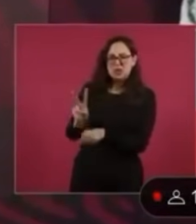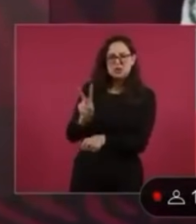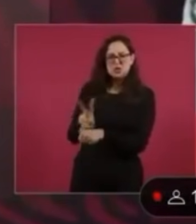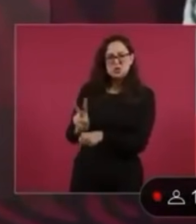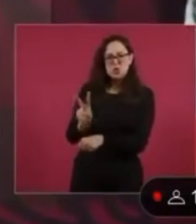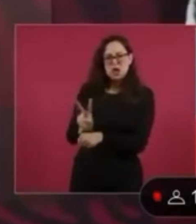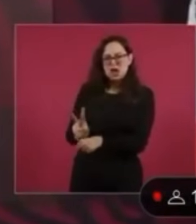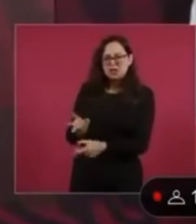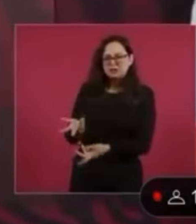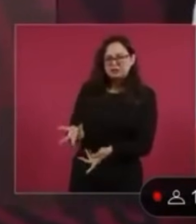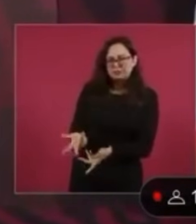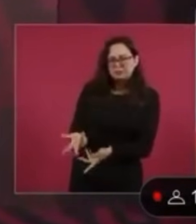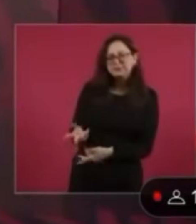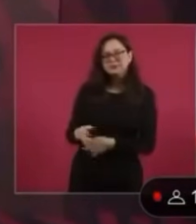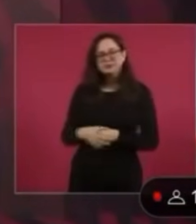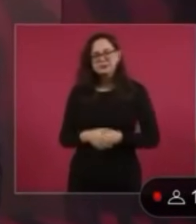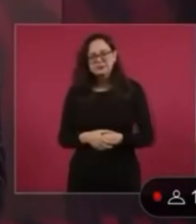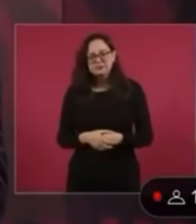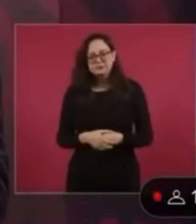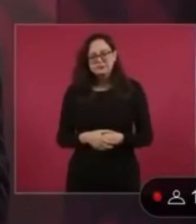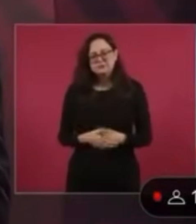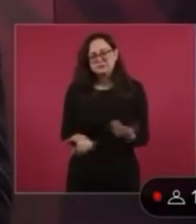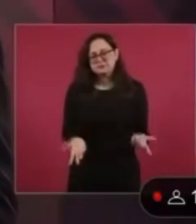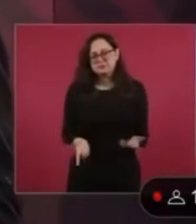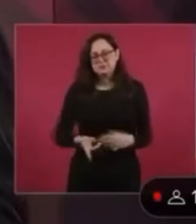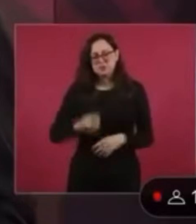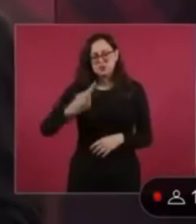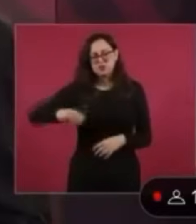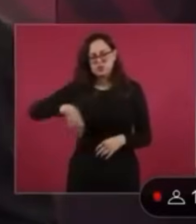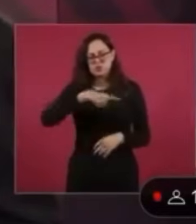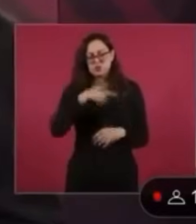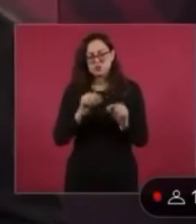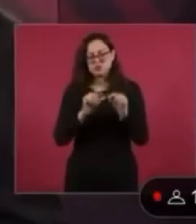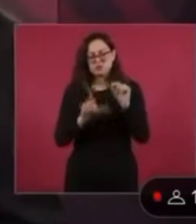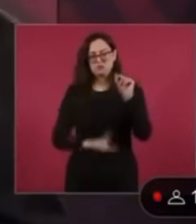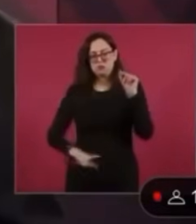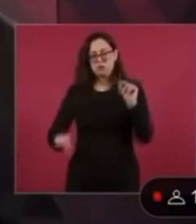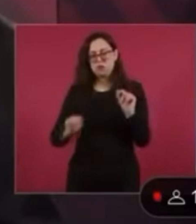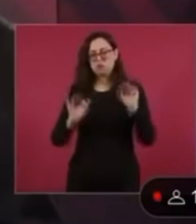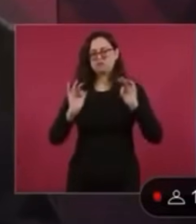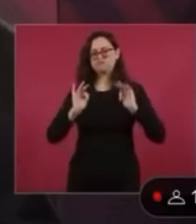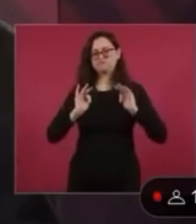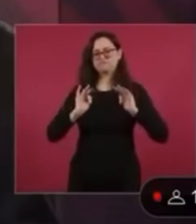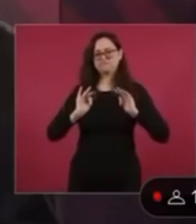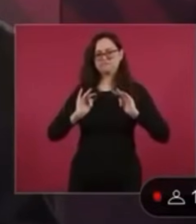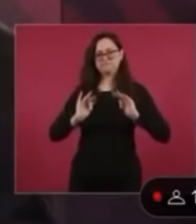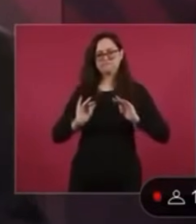Nosotros hemos actuado con prudencia